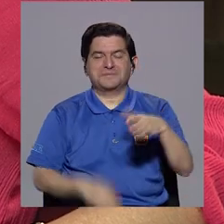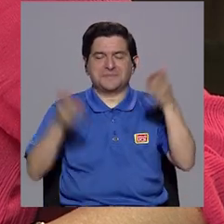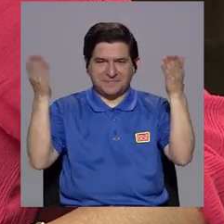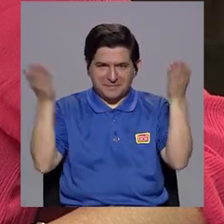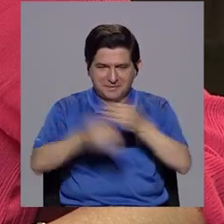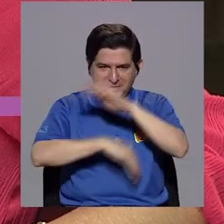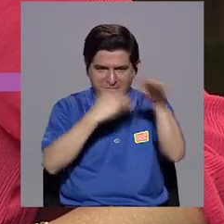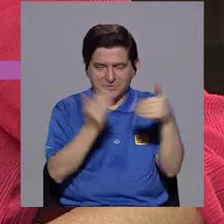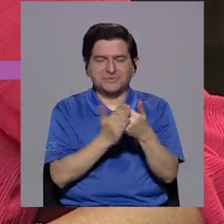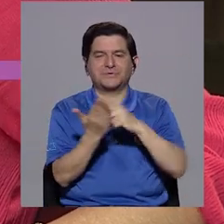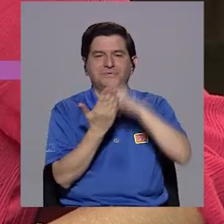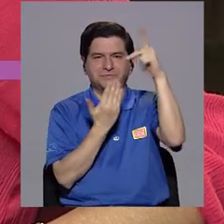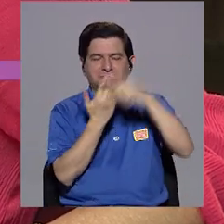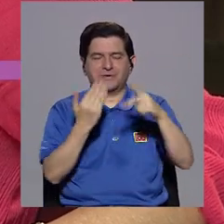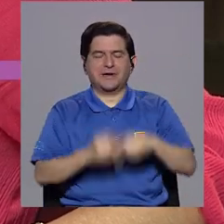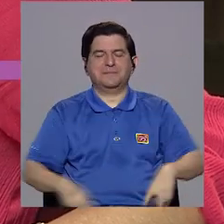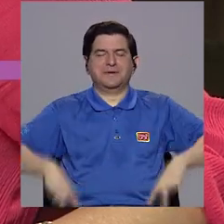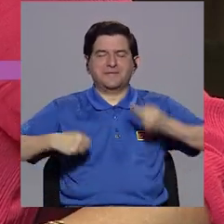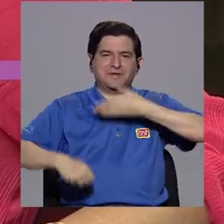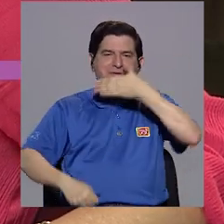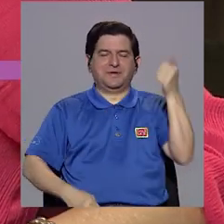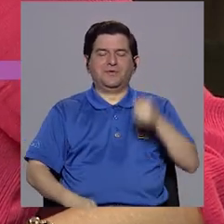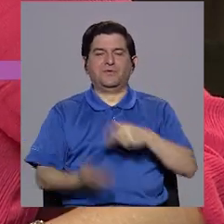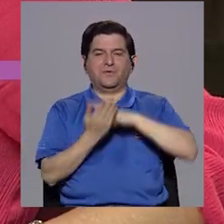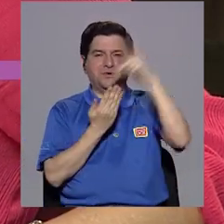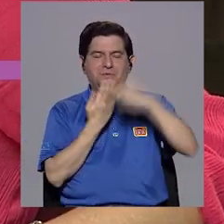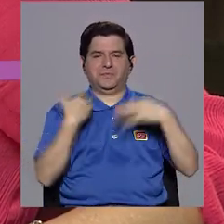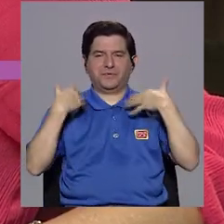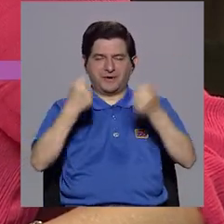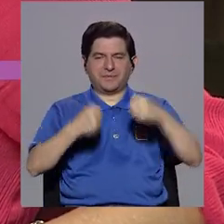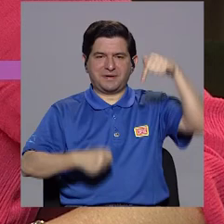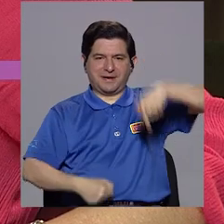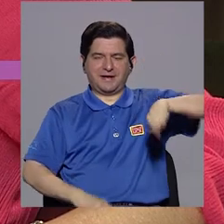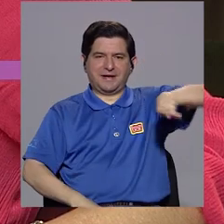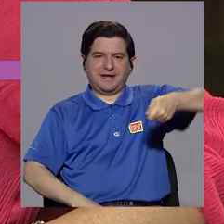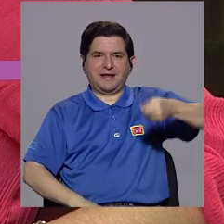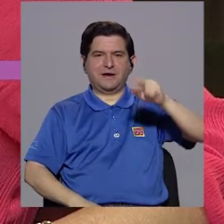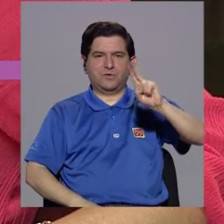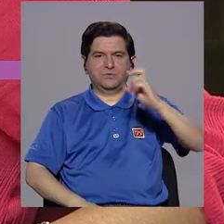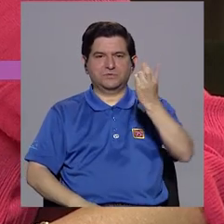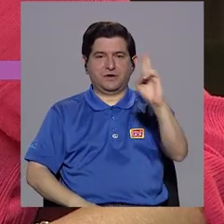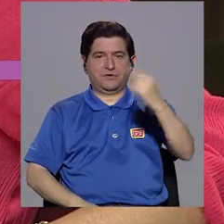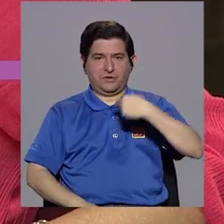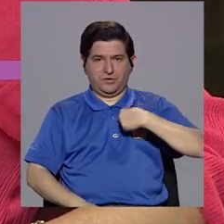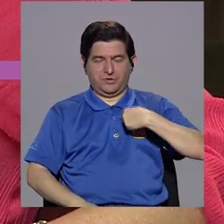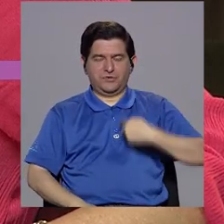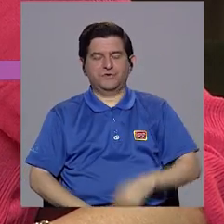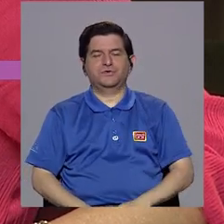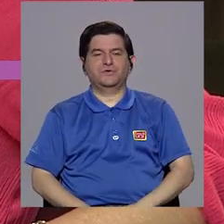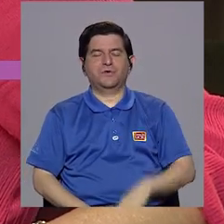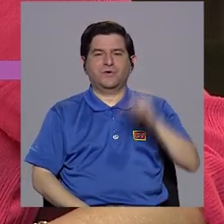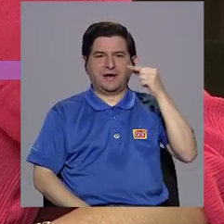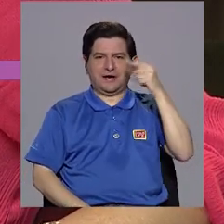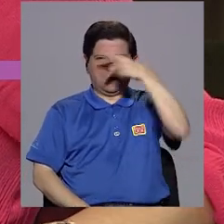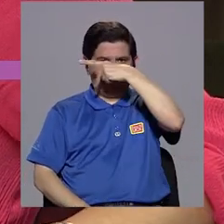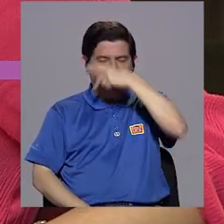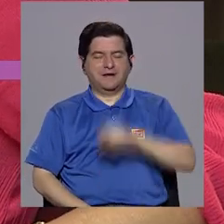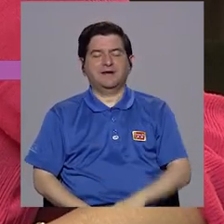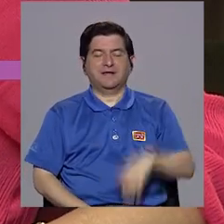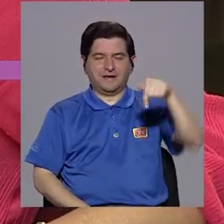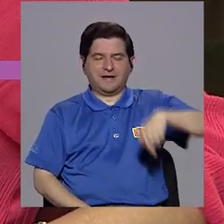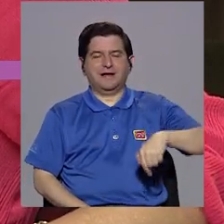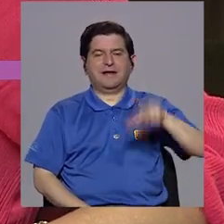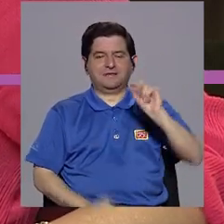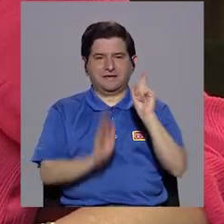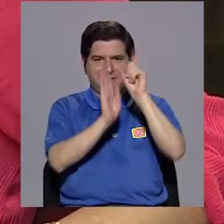Hola, ¿qué tal? Bienvenidos y bienvenidas a Vivir Mejor, la telerevista de salud de Canal UCR. Mi nombre es Gabriela Pérez y estaré con ustedes durante